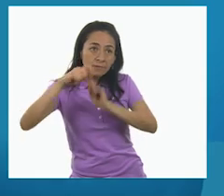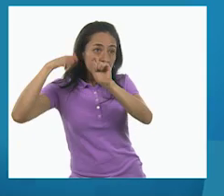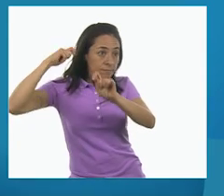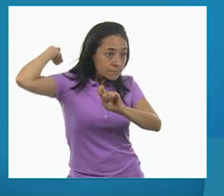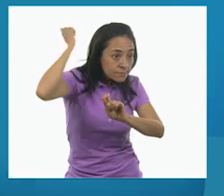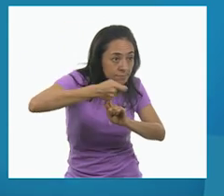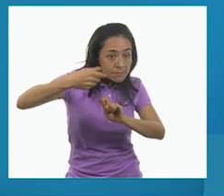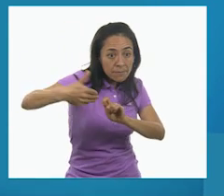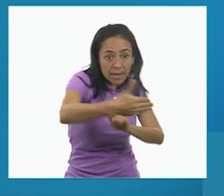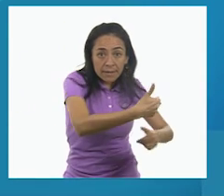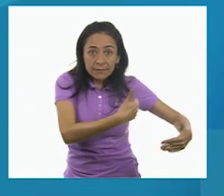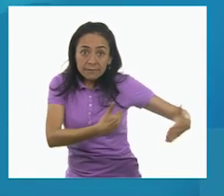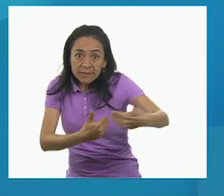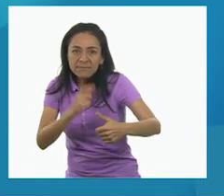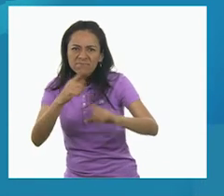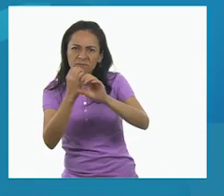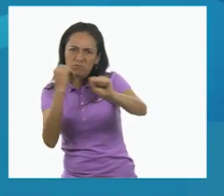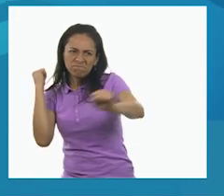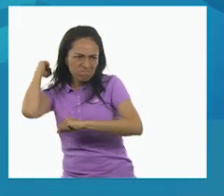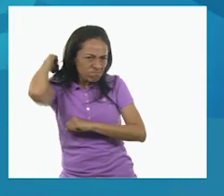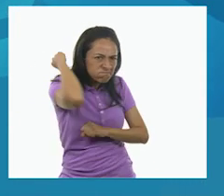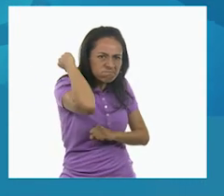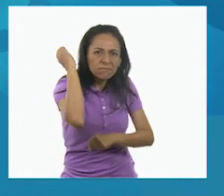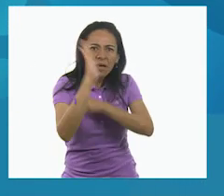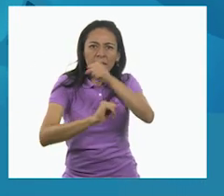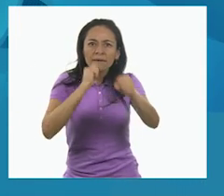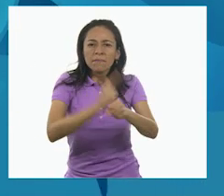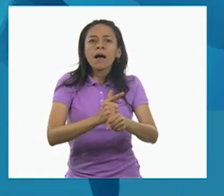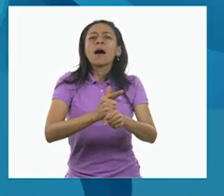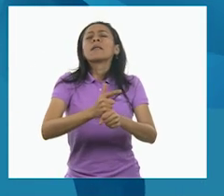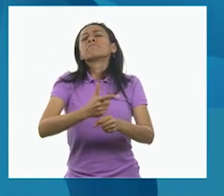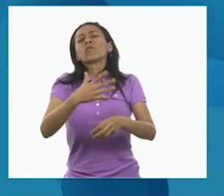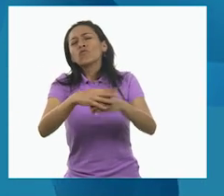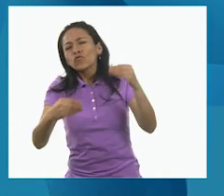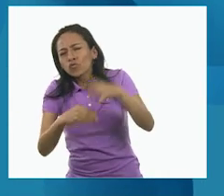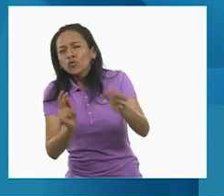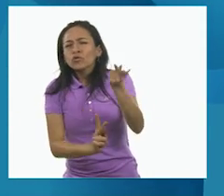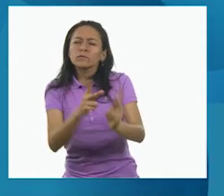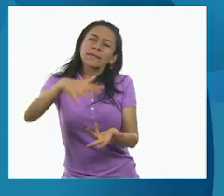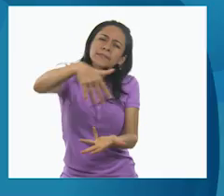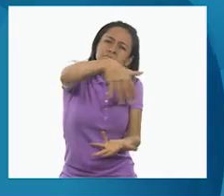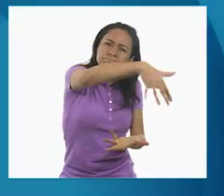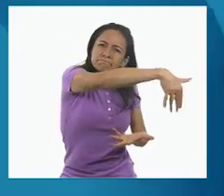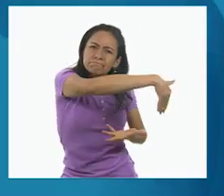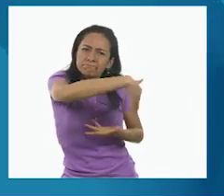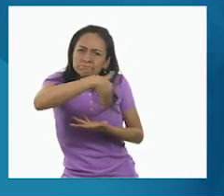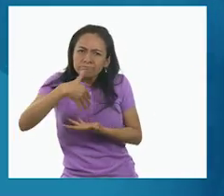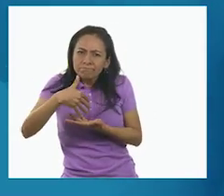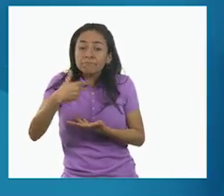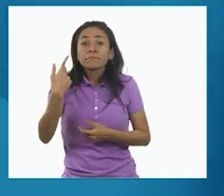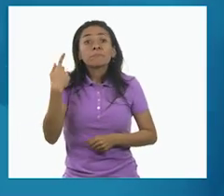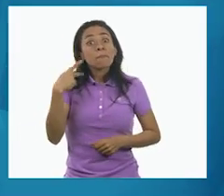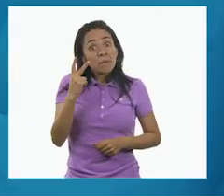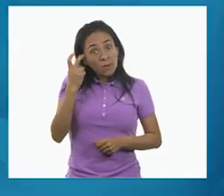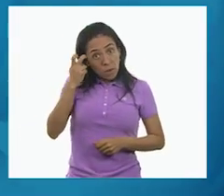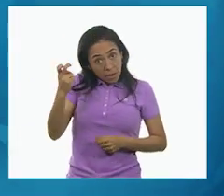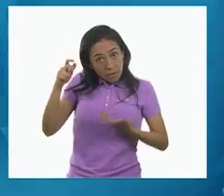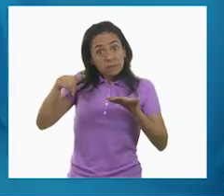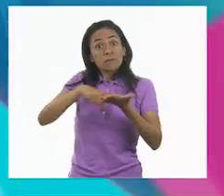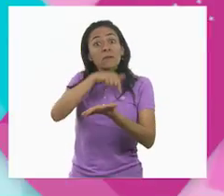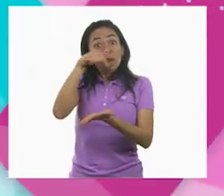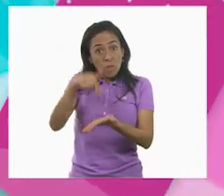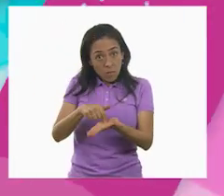y vegetales. Aunque para ser una zona árida, pues sí tendríamos que pensar que era